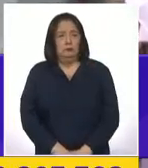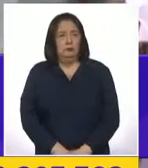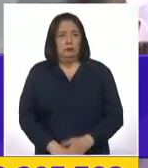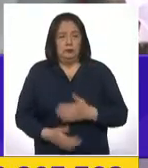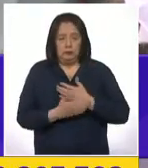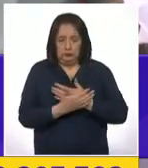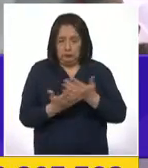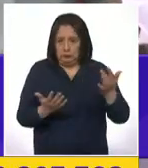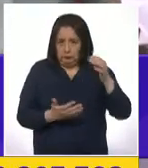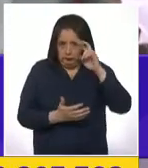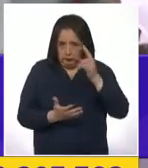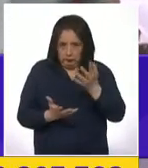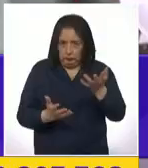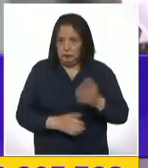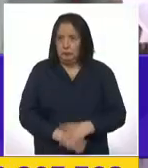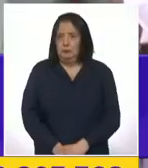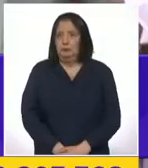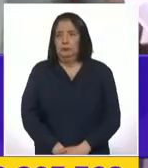Queridos compatriotas,